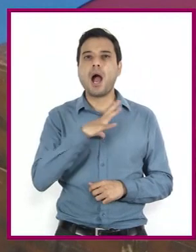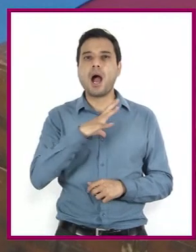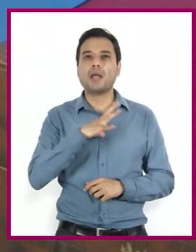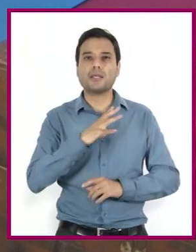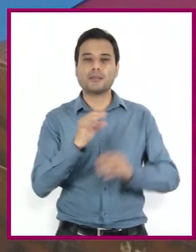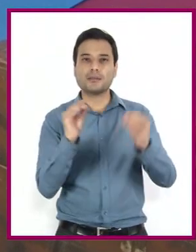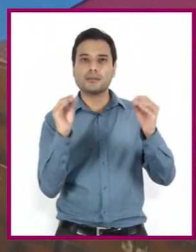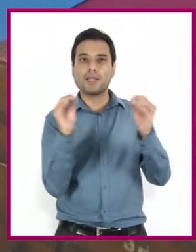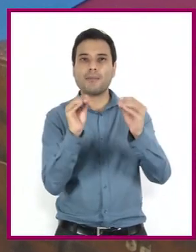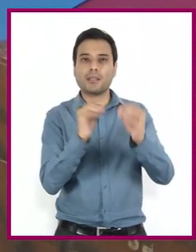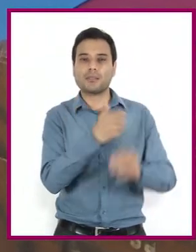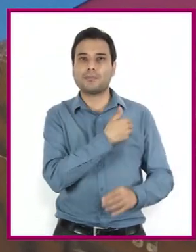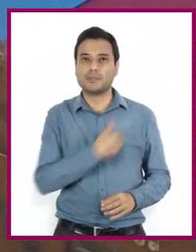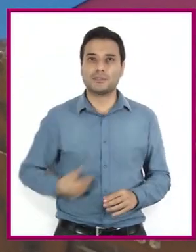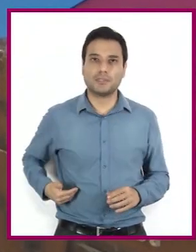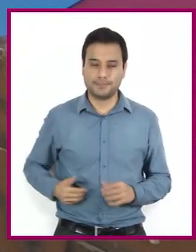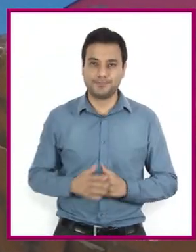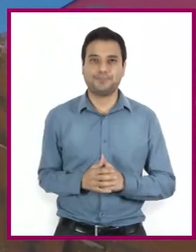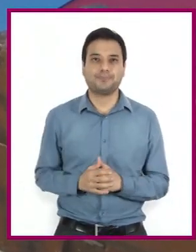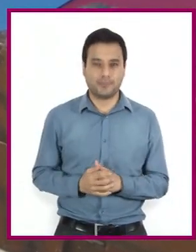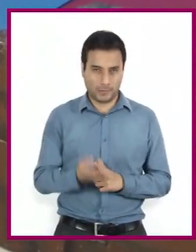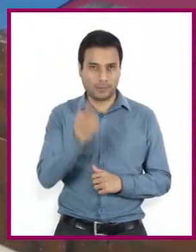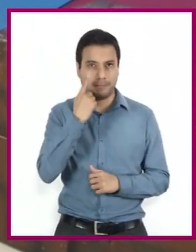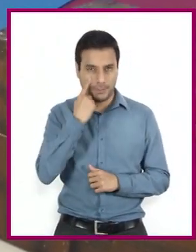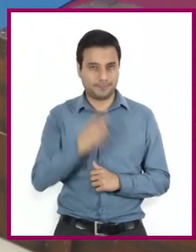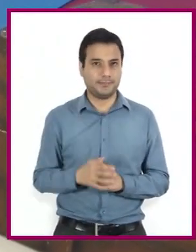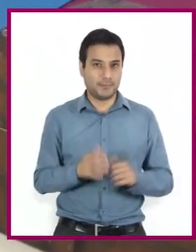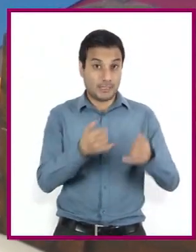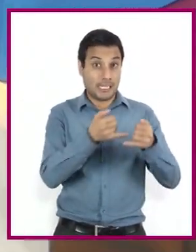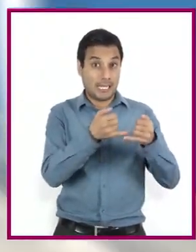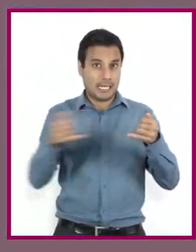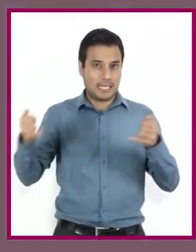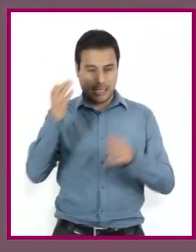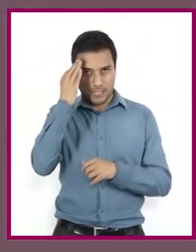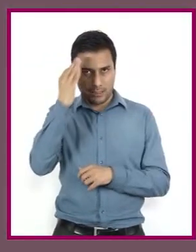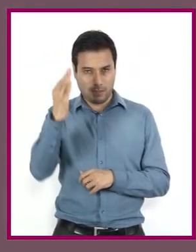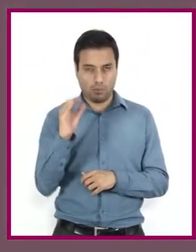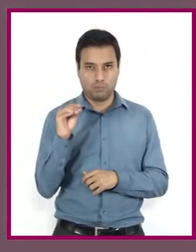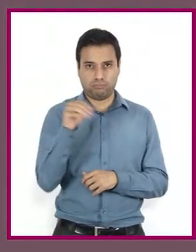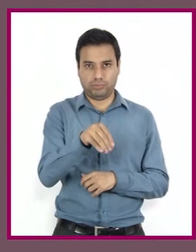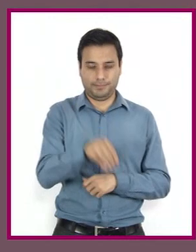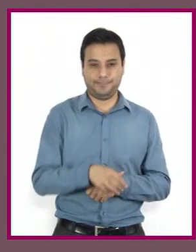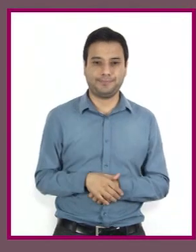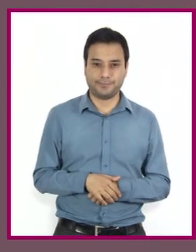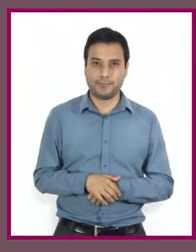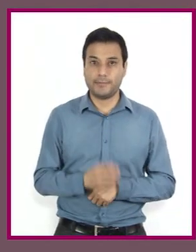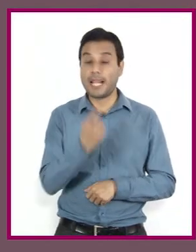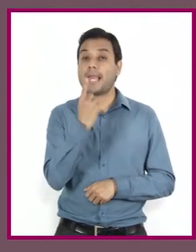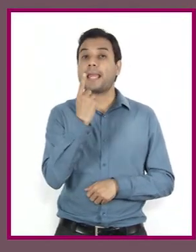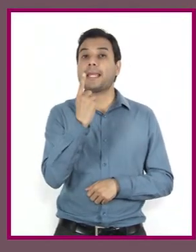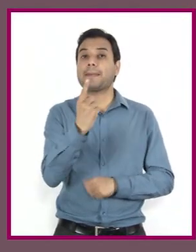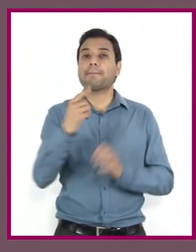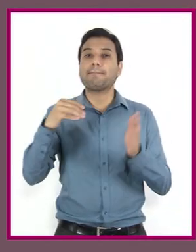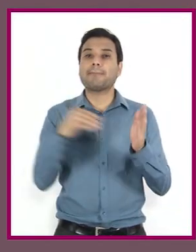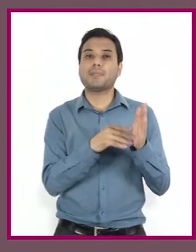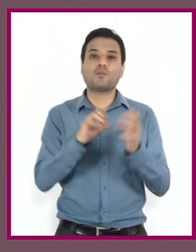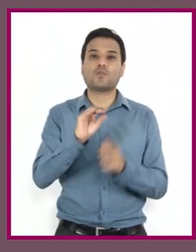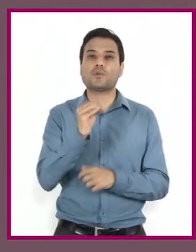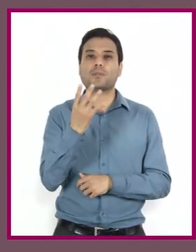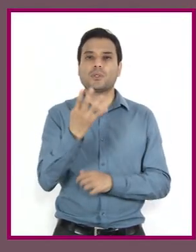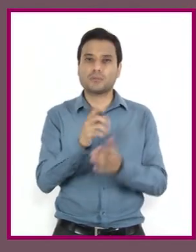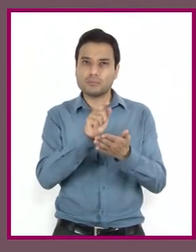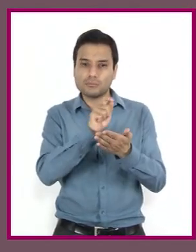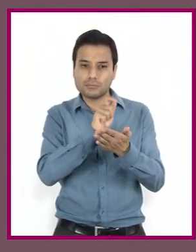candidatos presidenciales. Vayamos de nuevo a la línea del tiempo. Anotaremos en